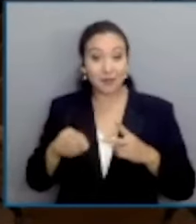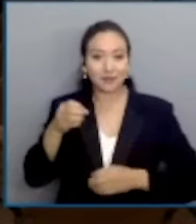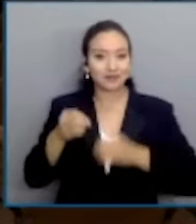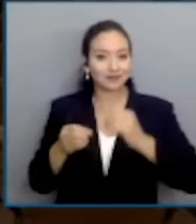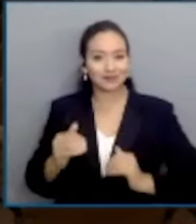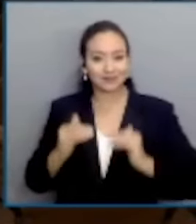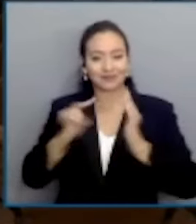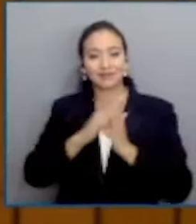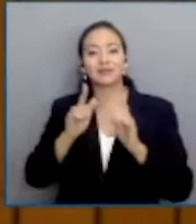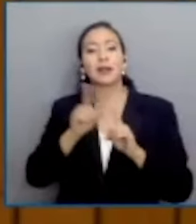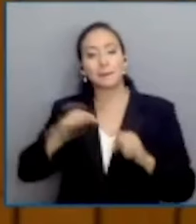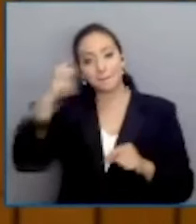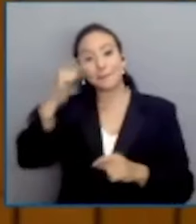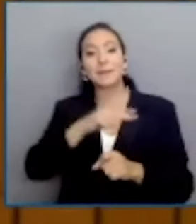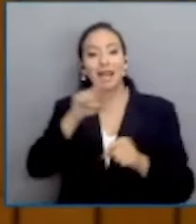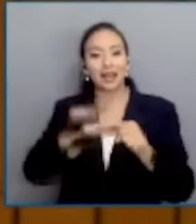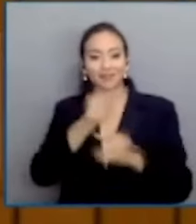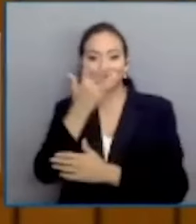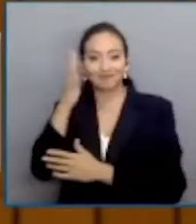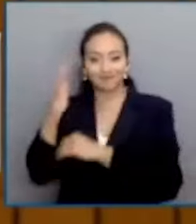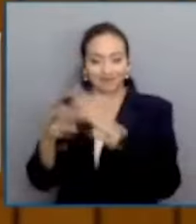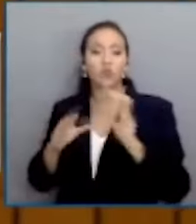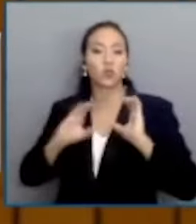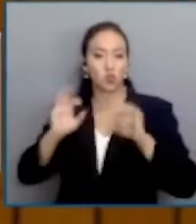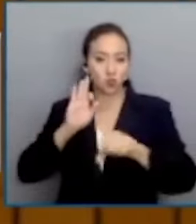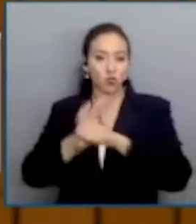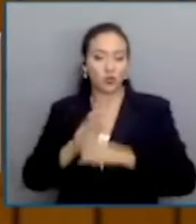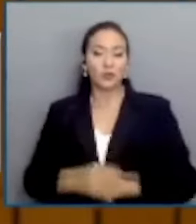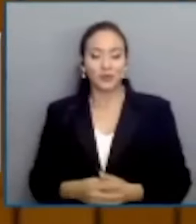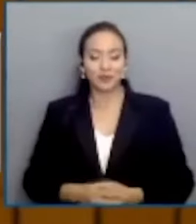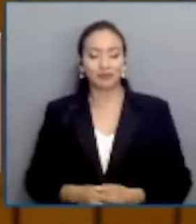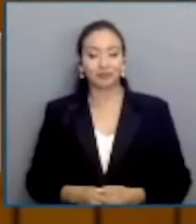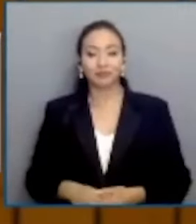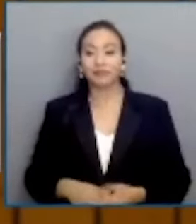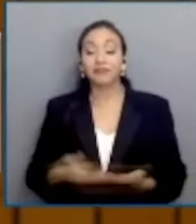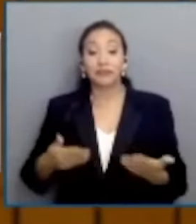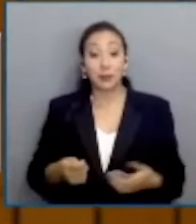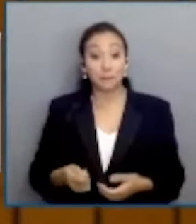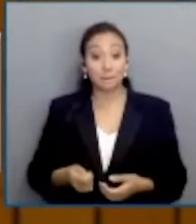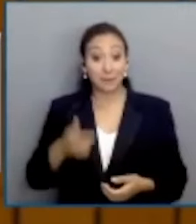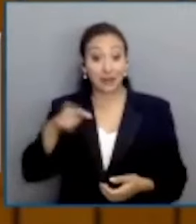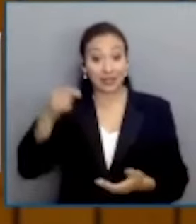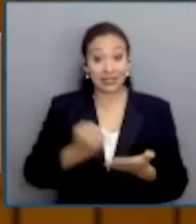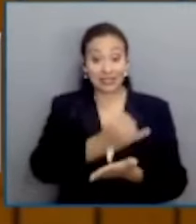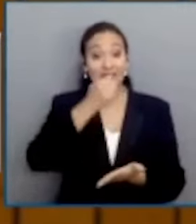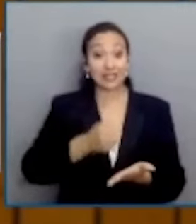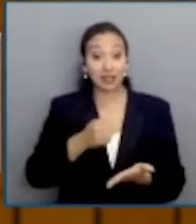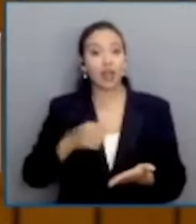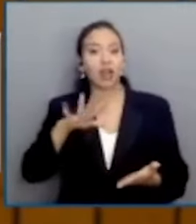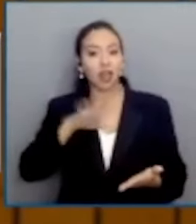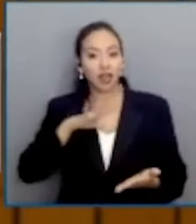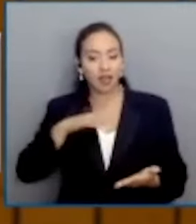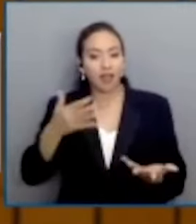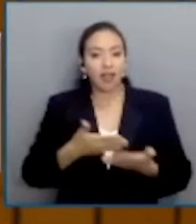de la naturaleza. Entonces, es la primera sentencia en la jurisprudencia de la Suprema Corte de Justicia que